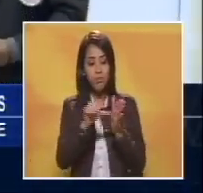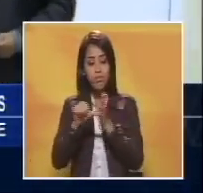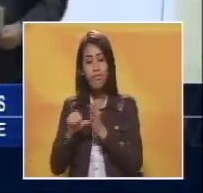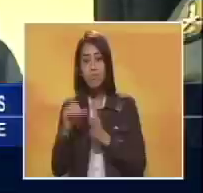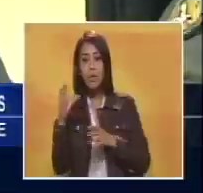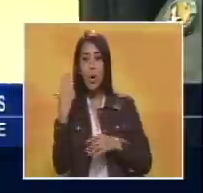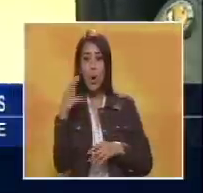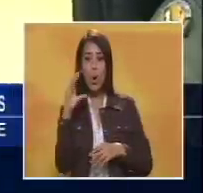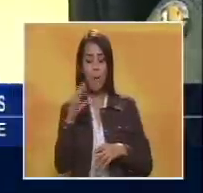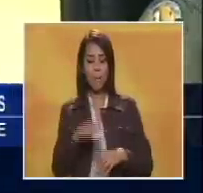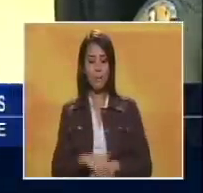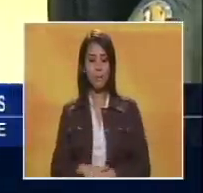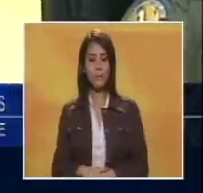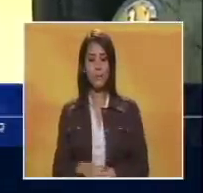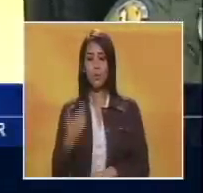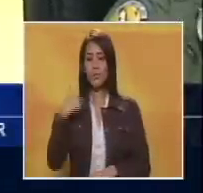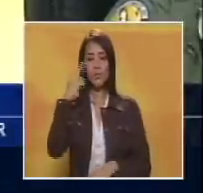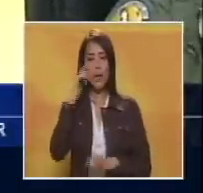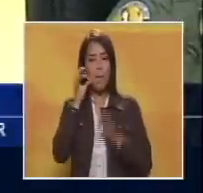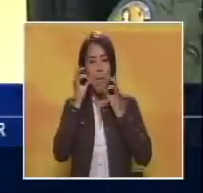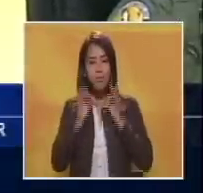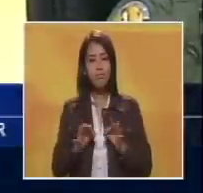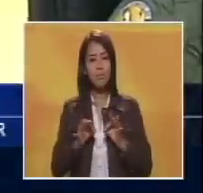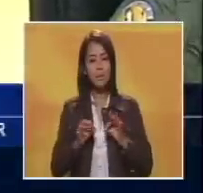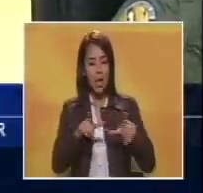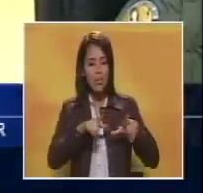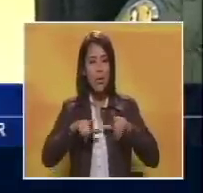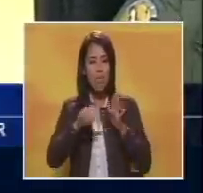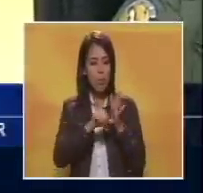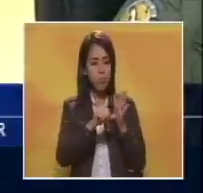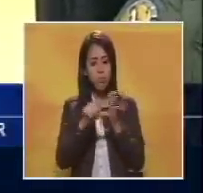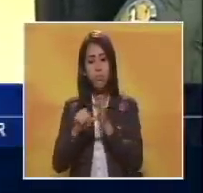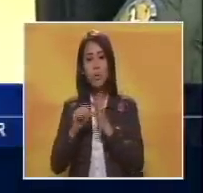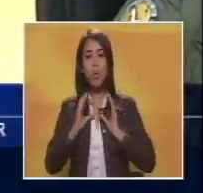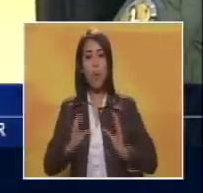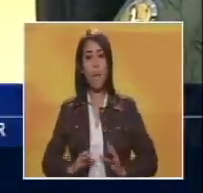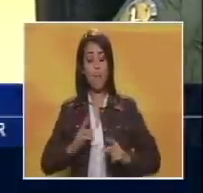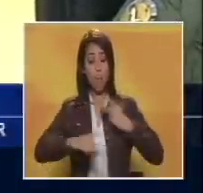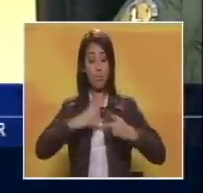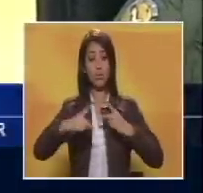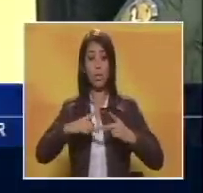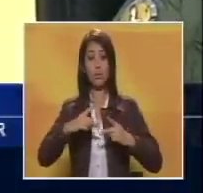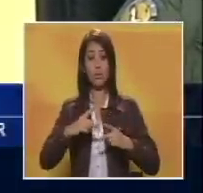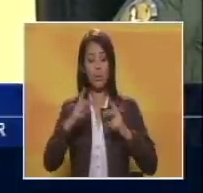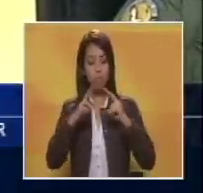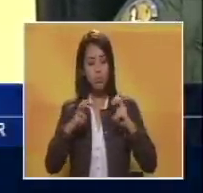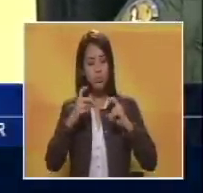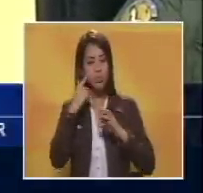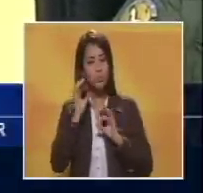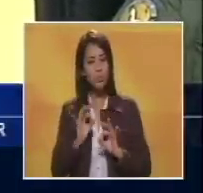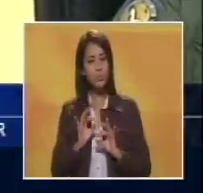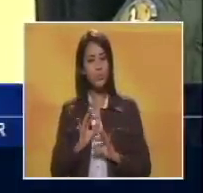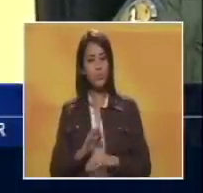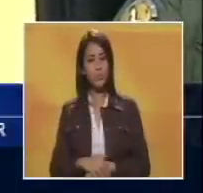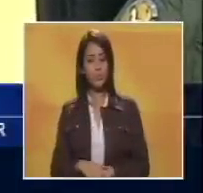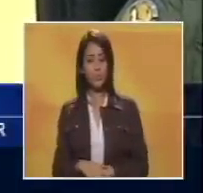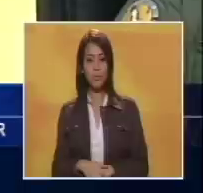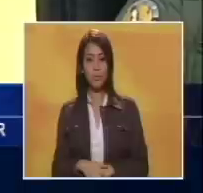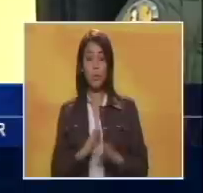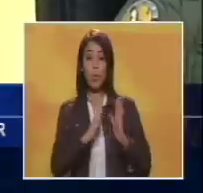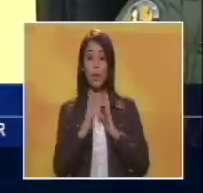Colombia están. No se conoce con exactitud dónde están los cuerpos. Hay un proceso que se está llevando a cabo con